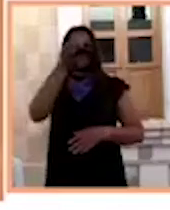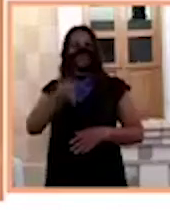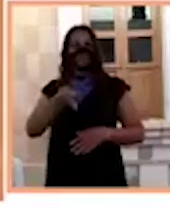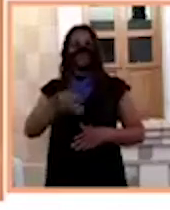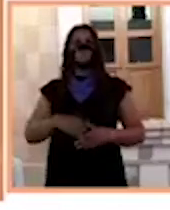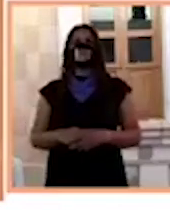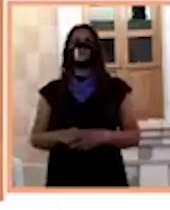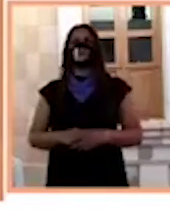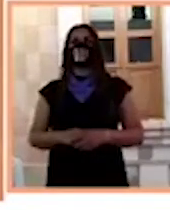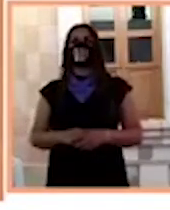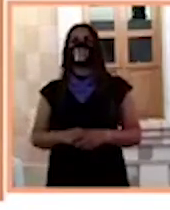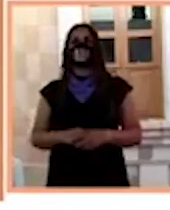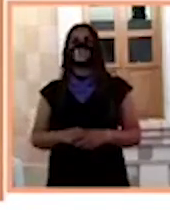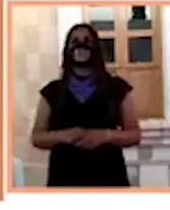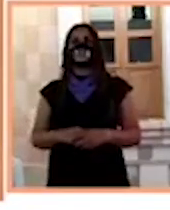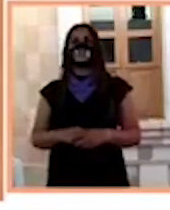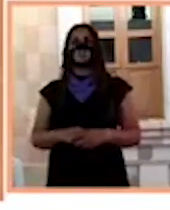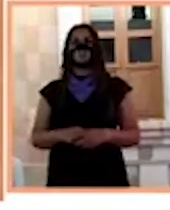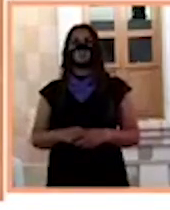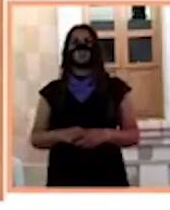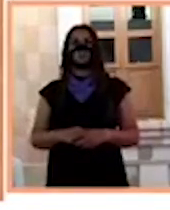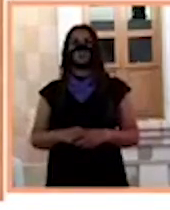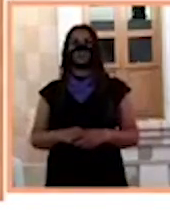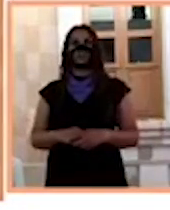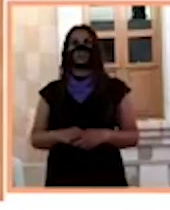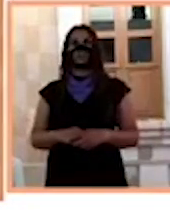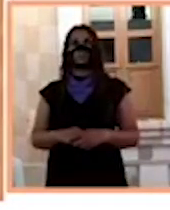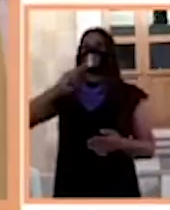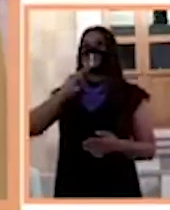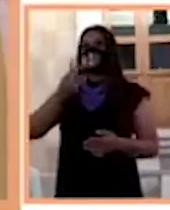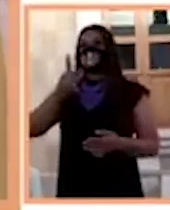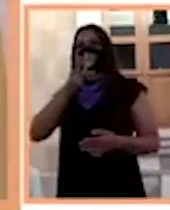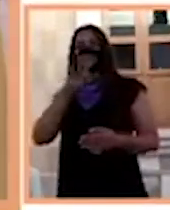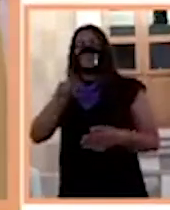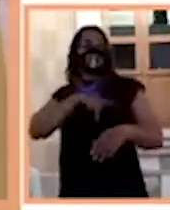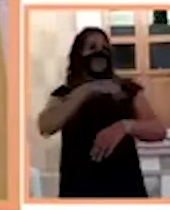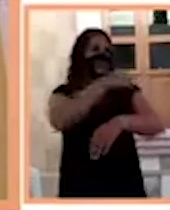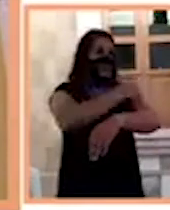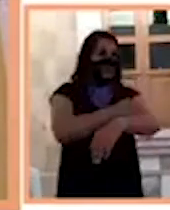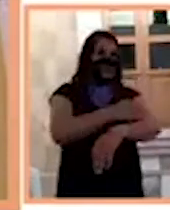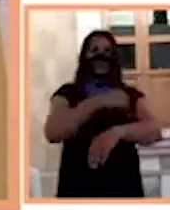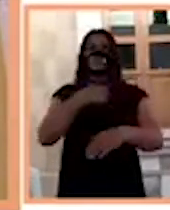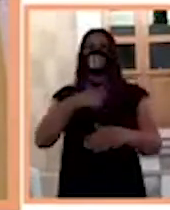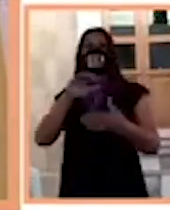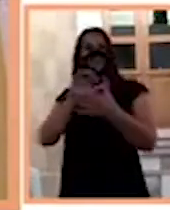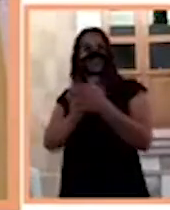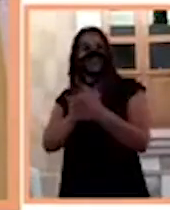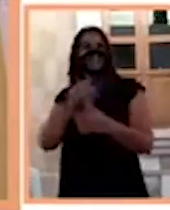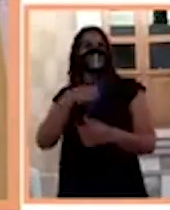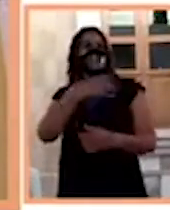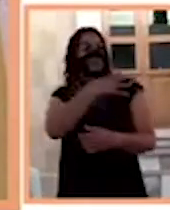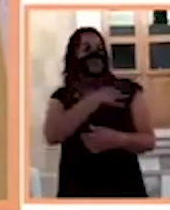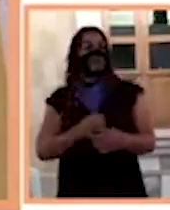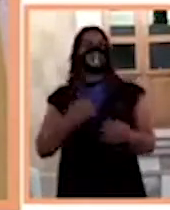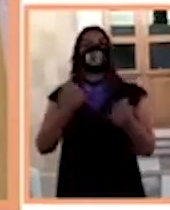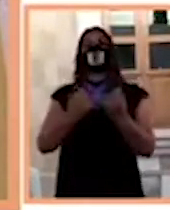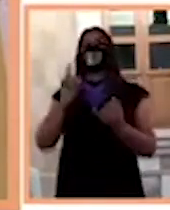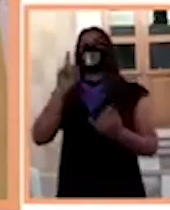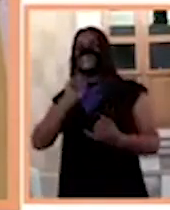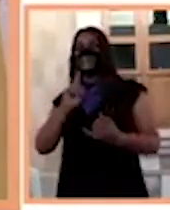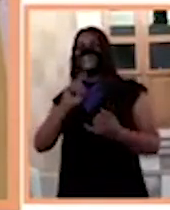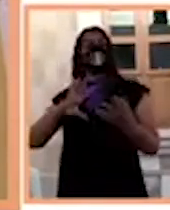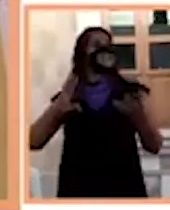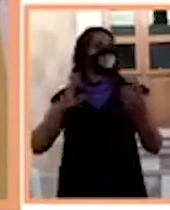salvador zamora rindió protesta por segunda ocasión como presidente municipal de tlajomulco de zúñiga para el periodo 2000 21 de